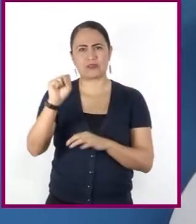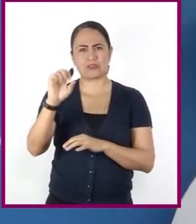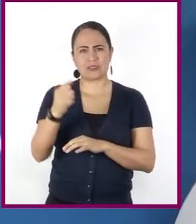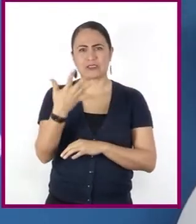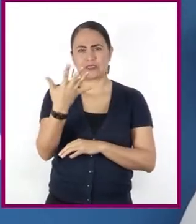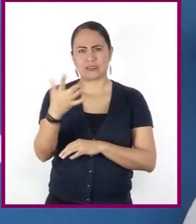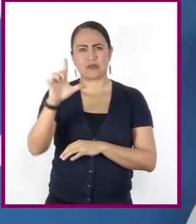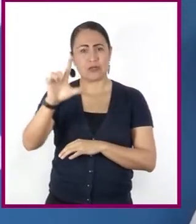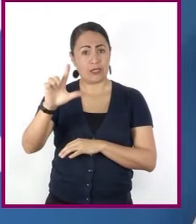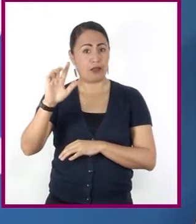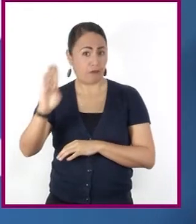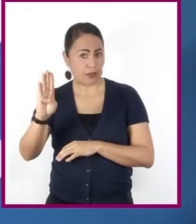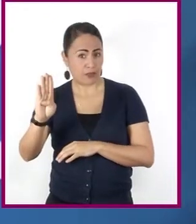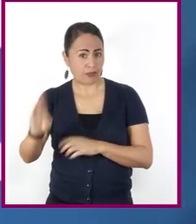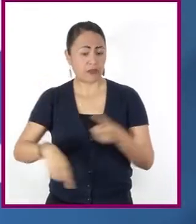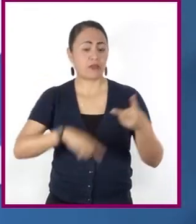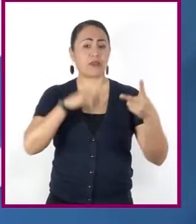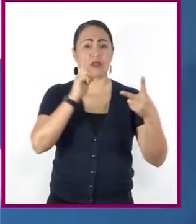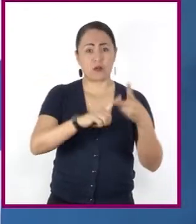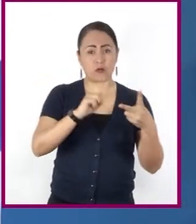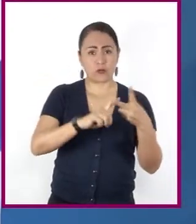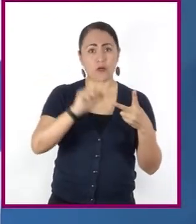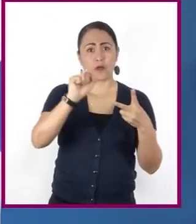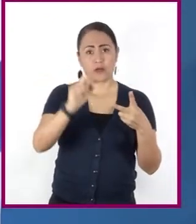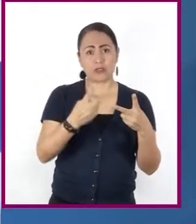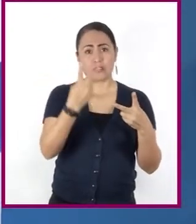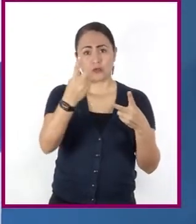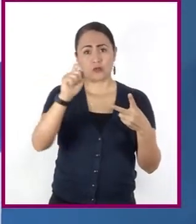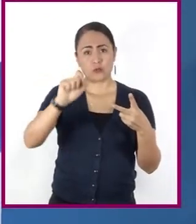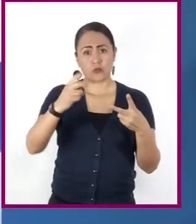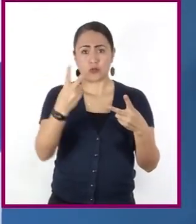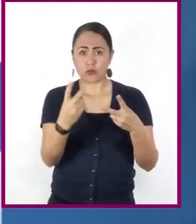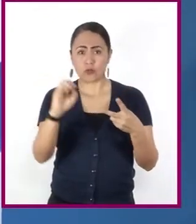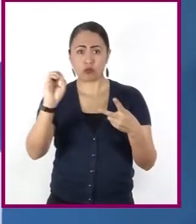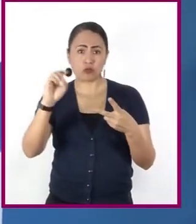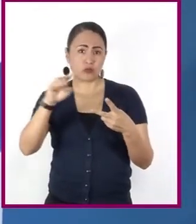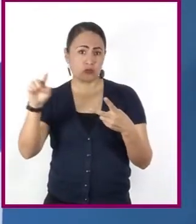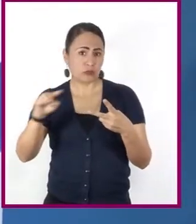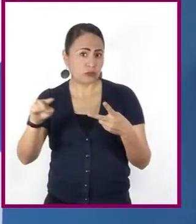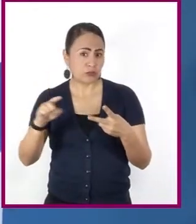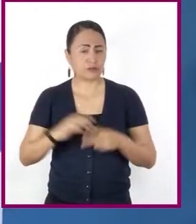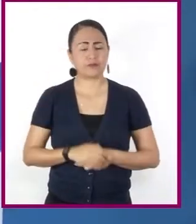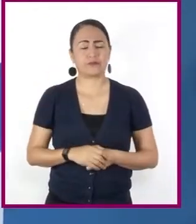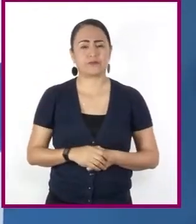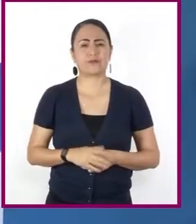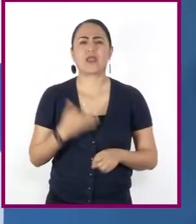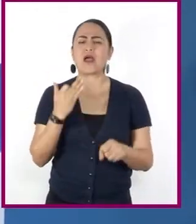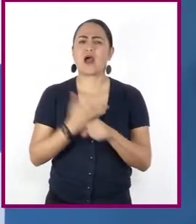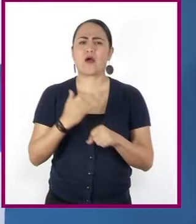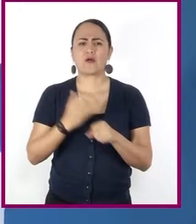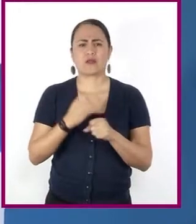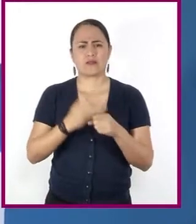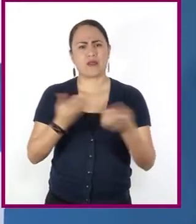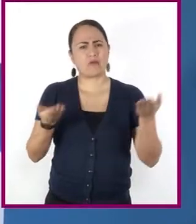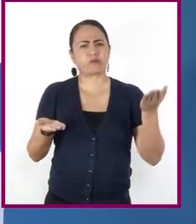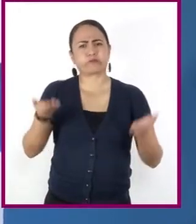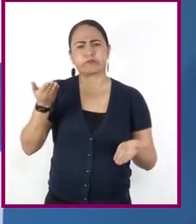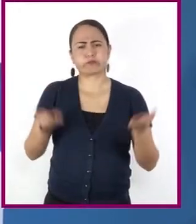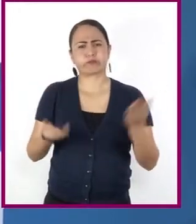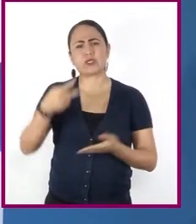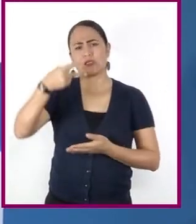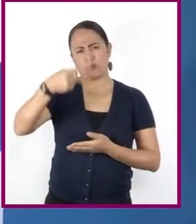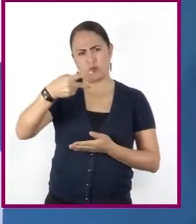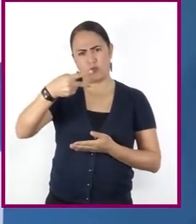2.775 libras y el otro contiene 22.2 onzas. Vamos a obtener las medidas equivalentes